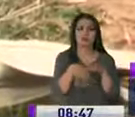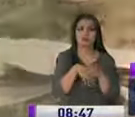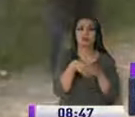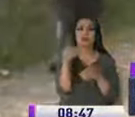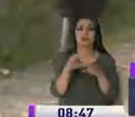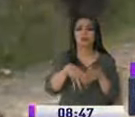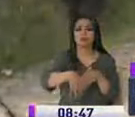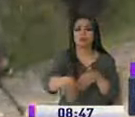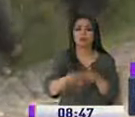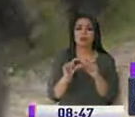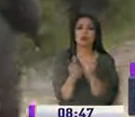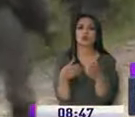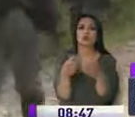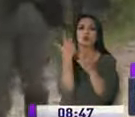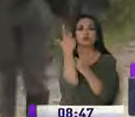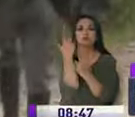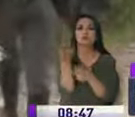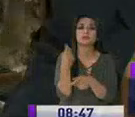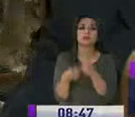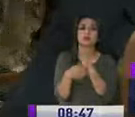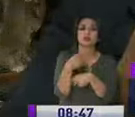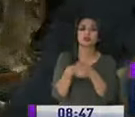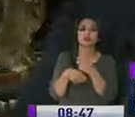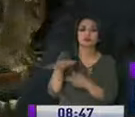disidente de las FARC.